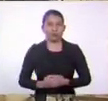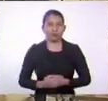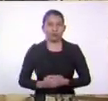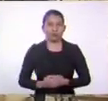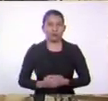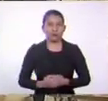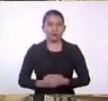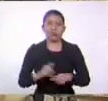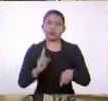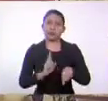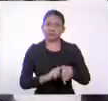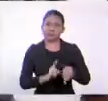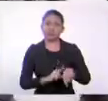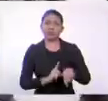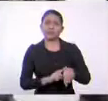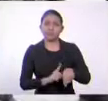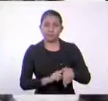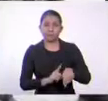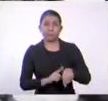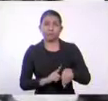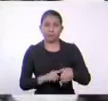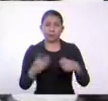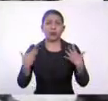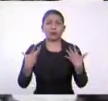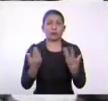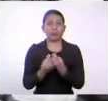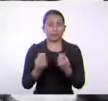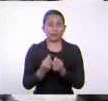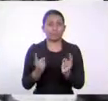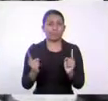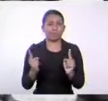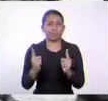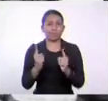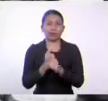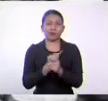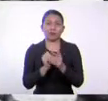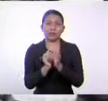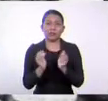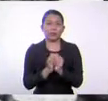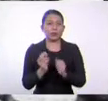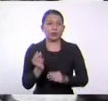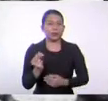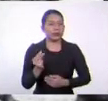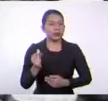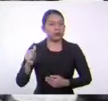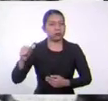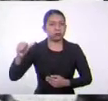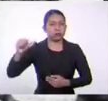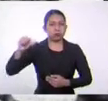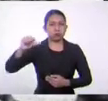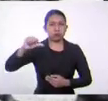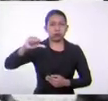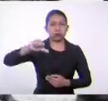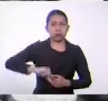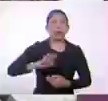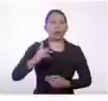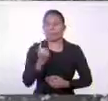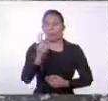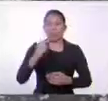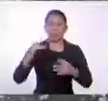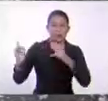devenir del tiempo y una sociedad que vive una de las mayores crisis económicas causada por la Primera Guerra